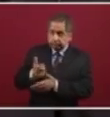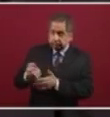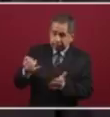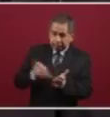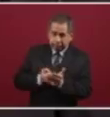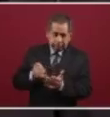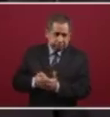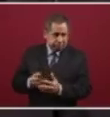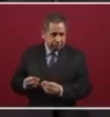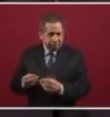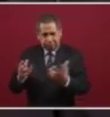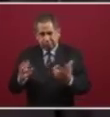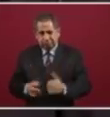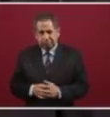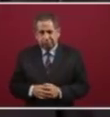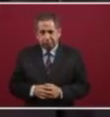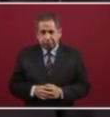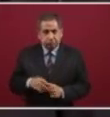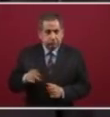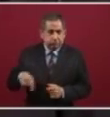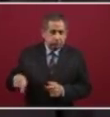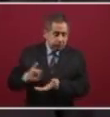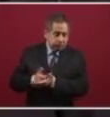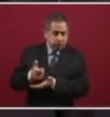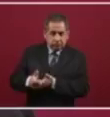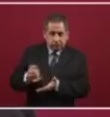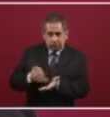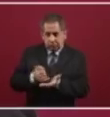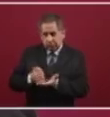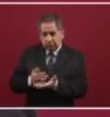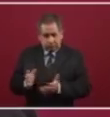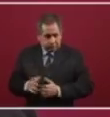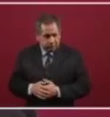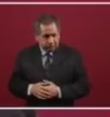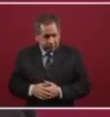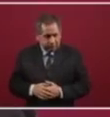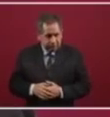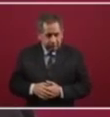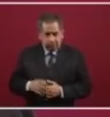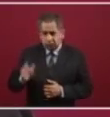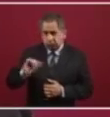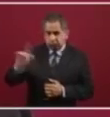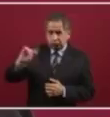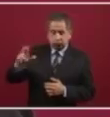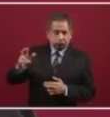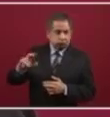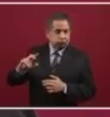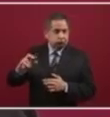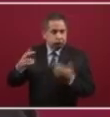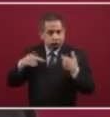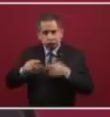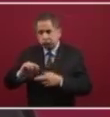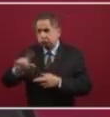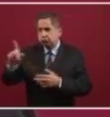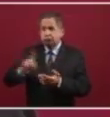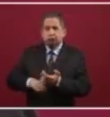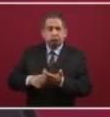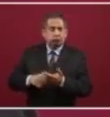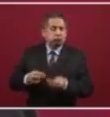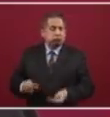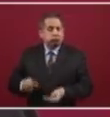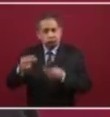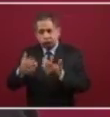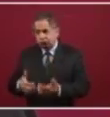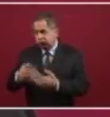pagan una gran cantidad de impuestos, los profesionales, los comerciantes,